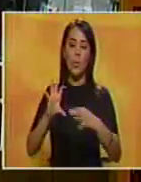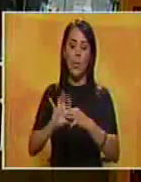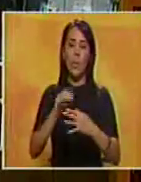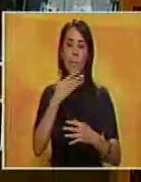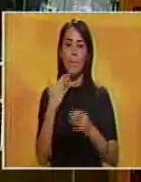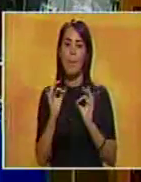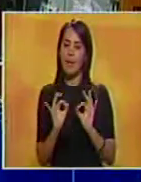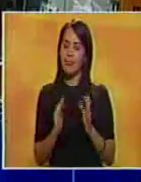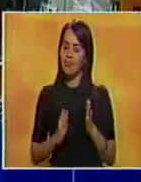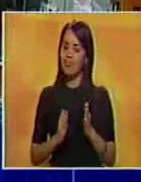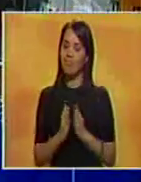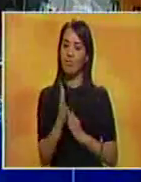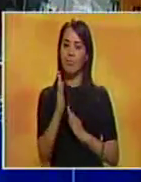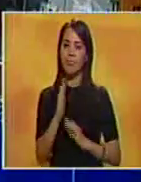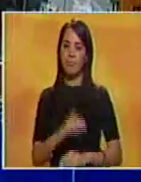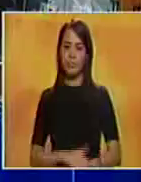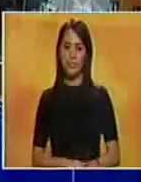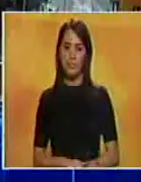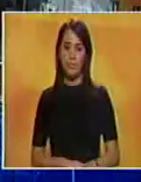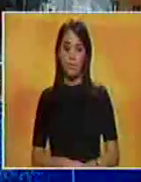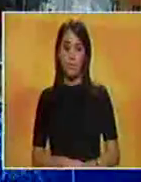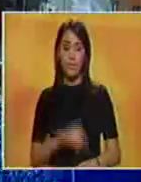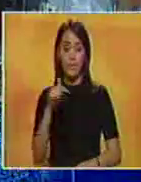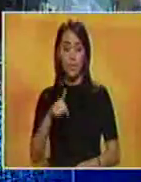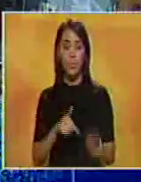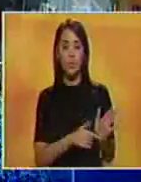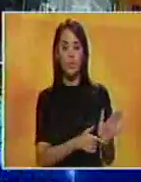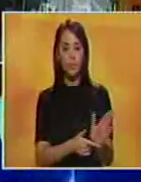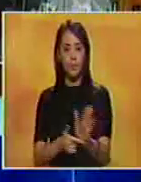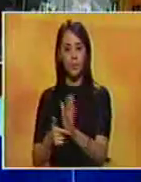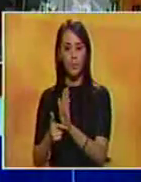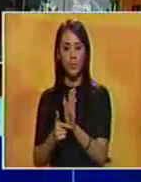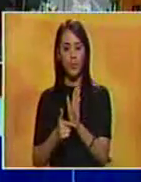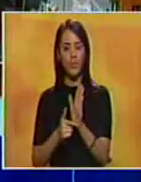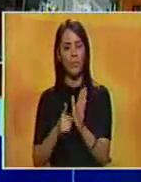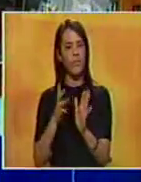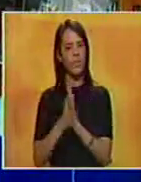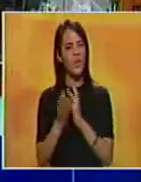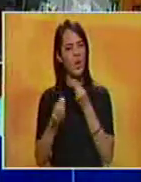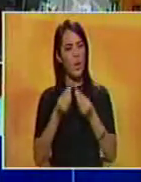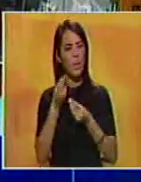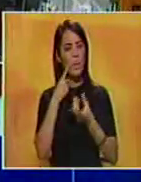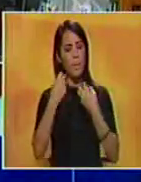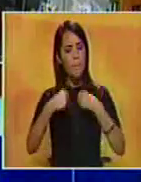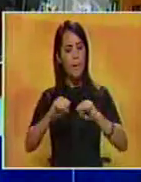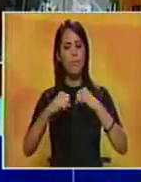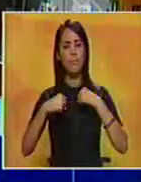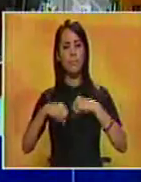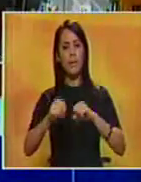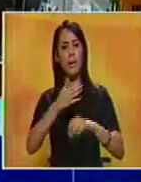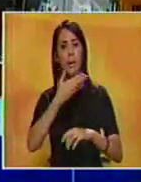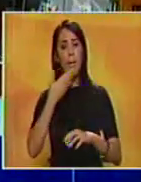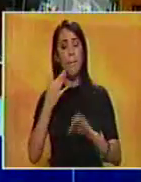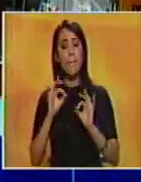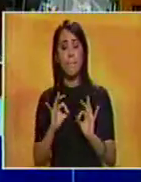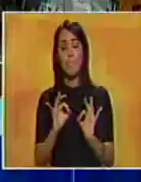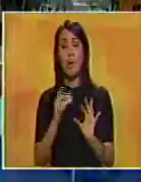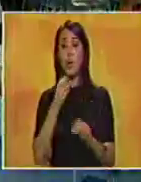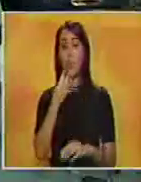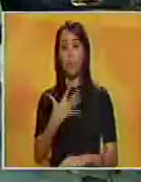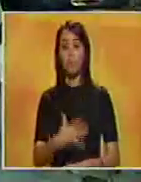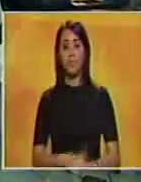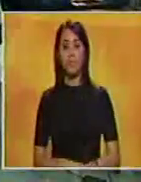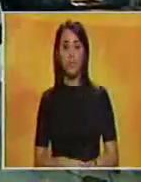darle paso a los lugares de cotrabajo. Hoy quiero presentarles un ecosistema para emprendedores que busca generar un impacto